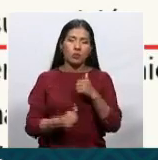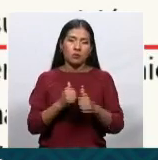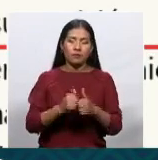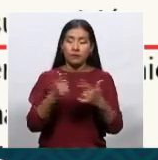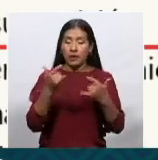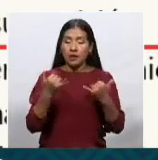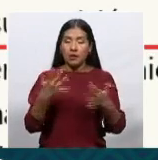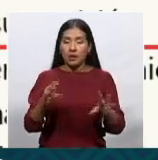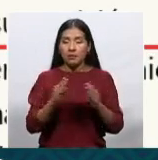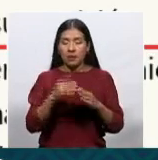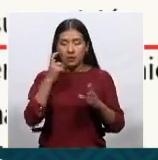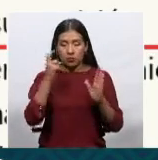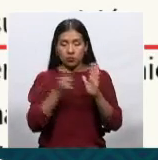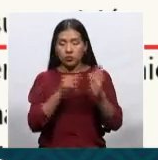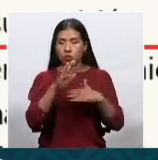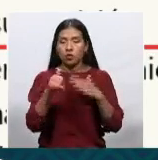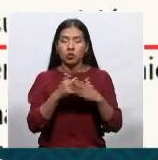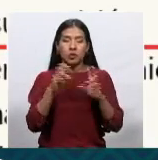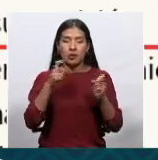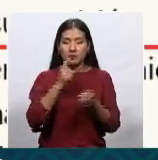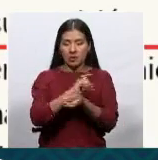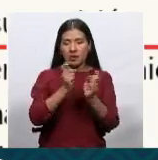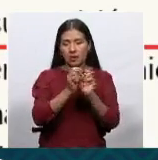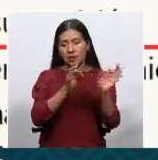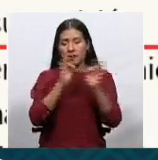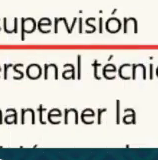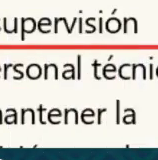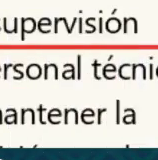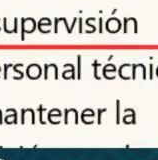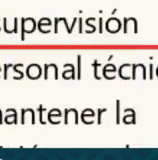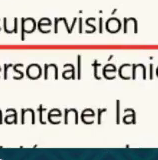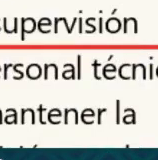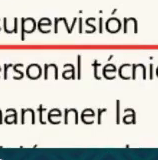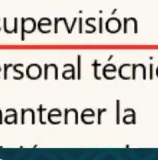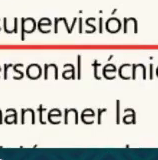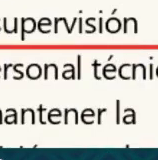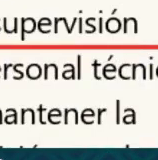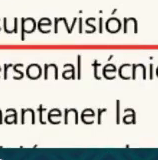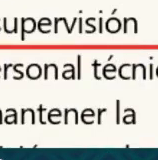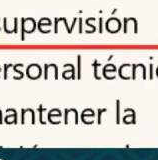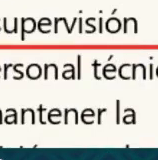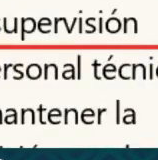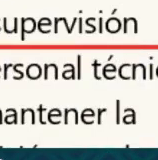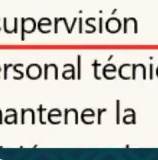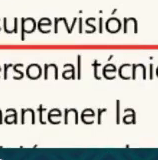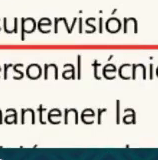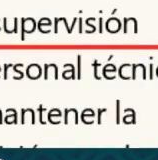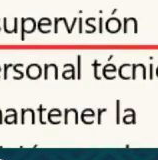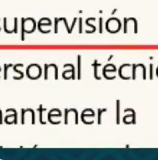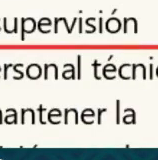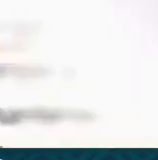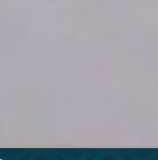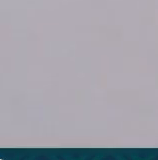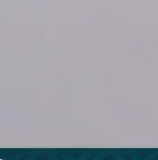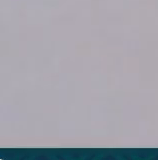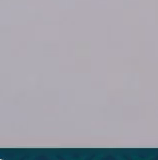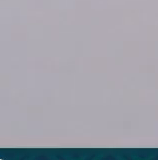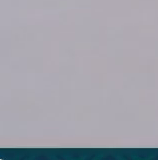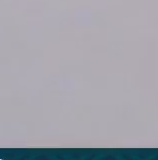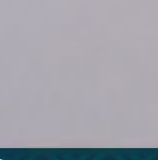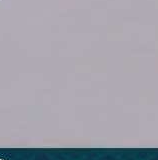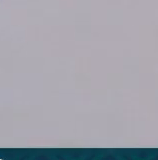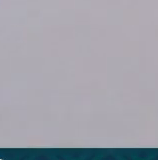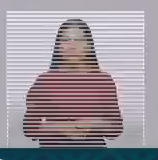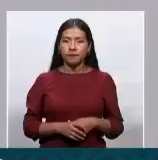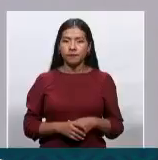considera que una transición gradual hacia una mayor flexibilidad del tipo cambiario a mediano plazo, y todo esto a raíz de este